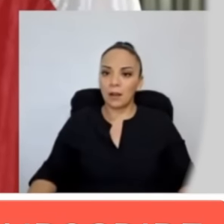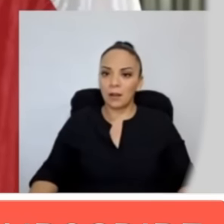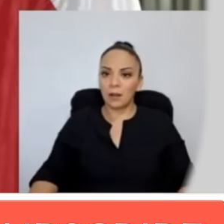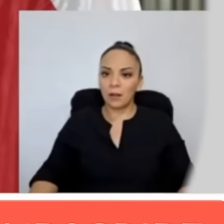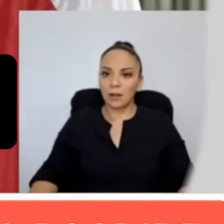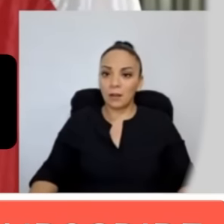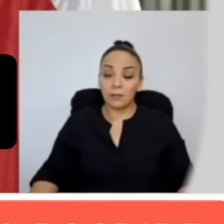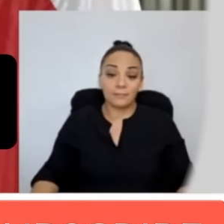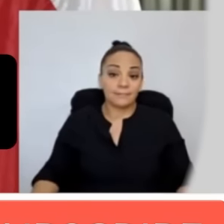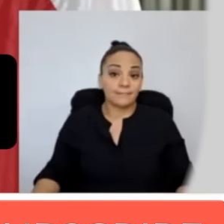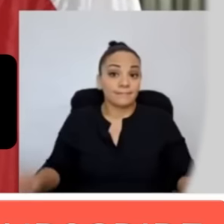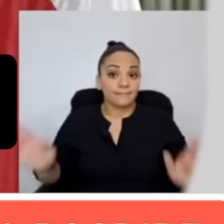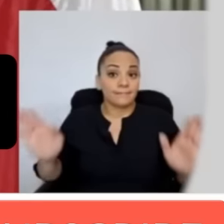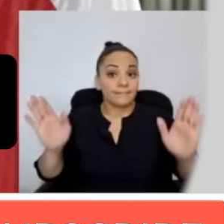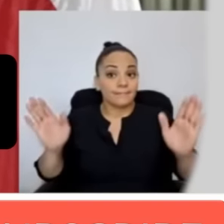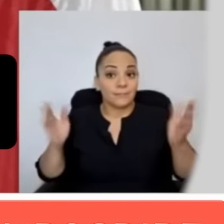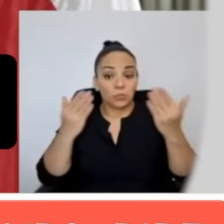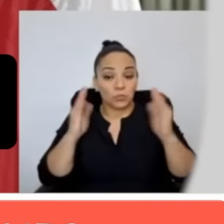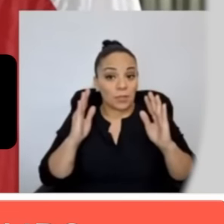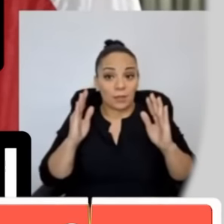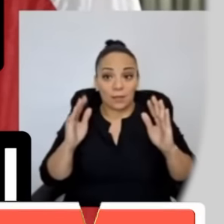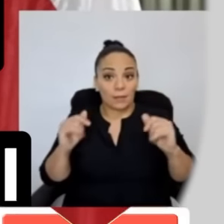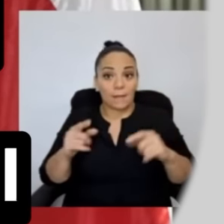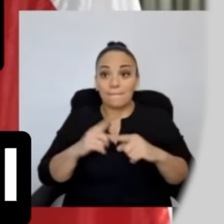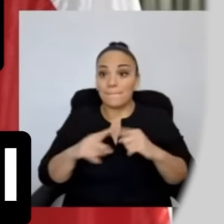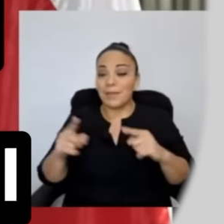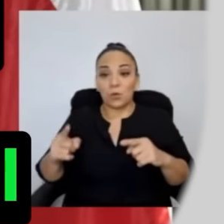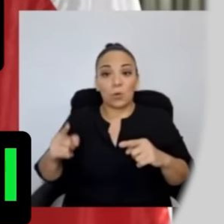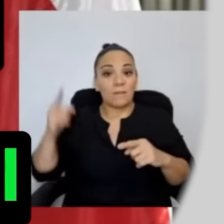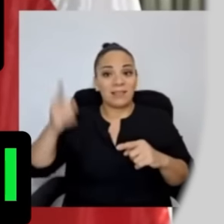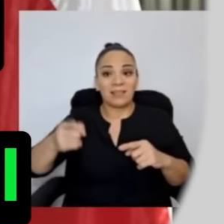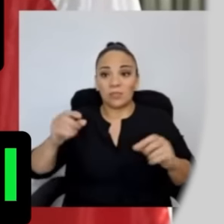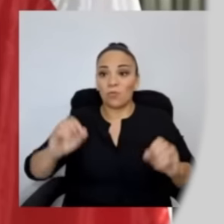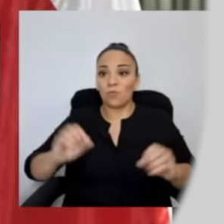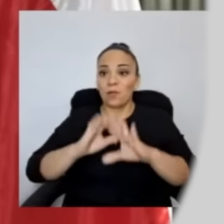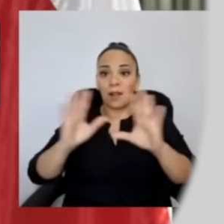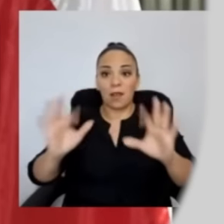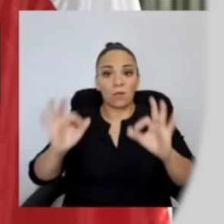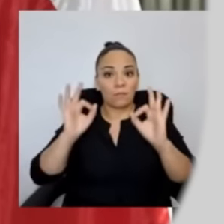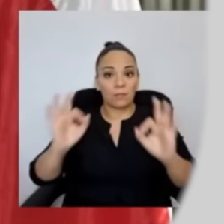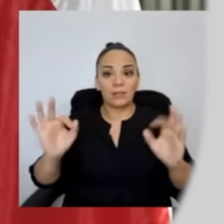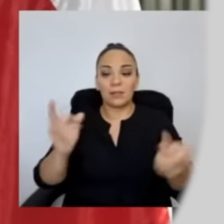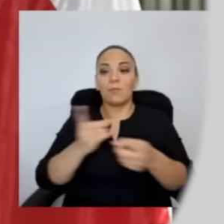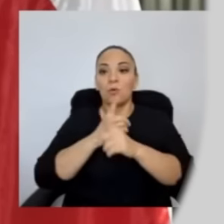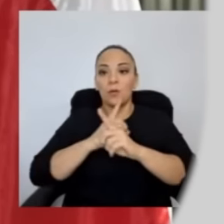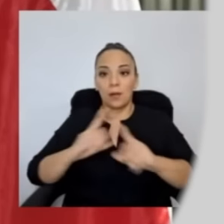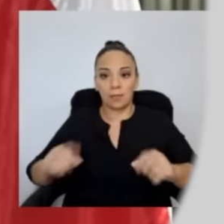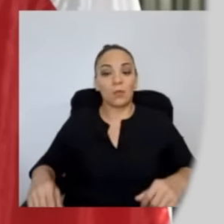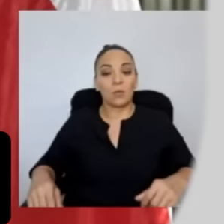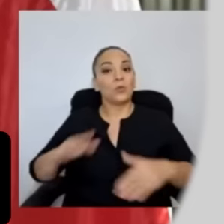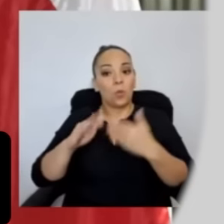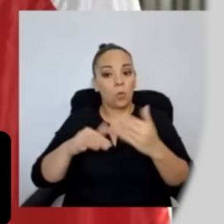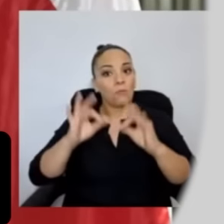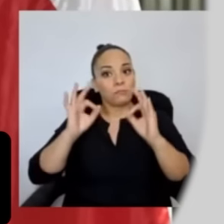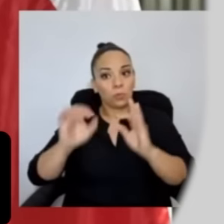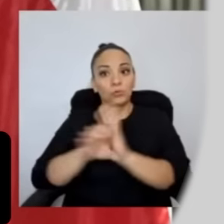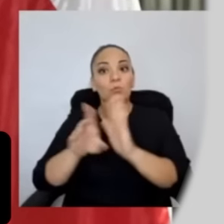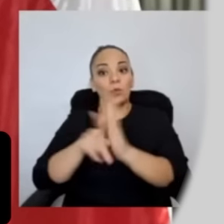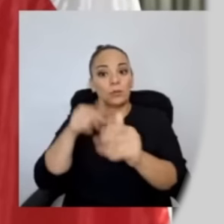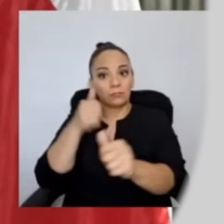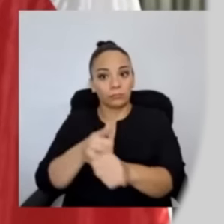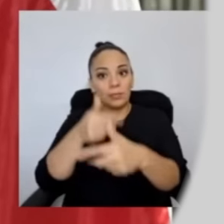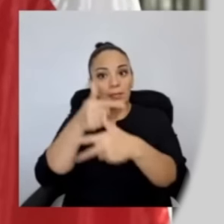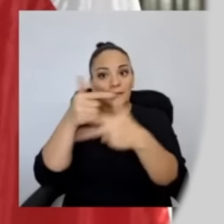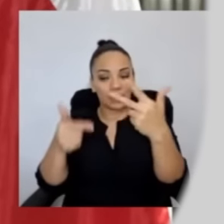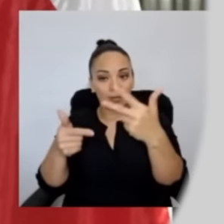sé. Pero el mandato fue claro, democrático y constitucional en esas tres instancias. Doña Claudia le